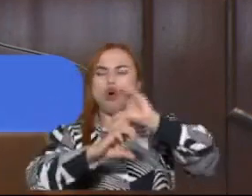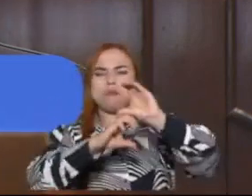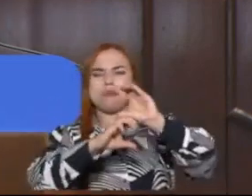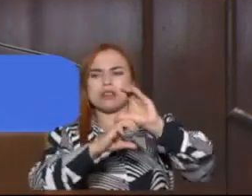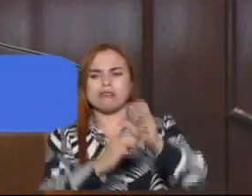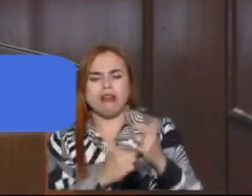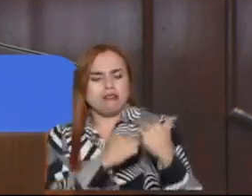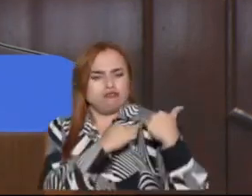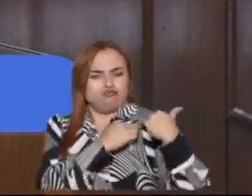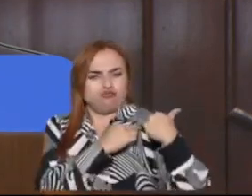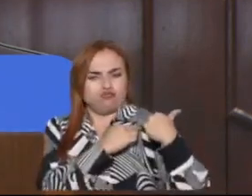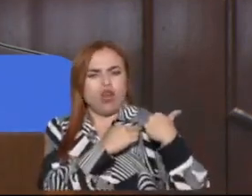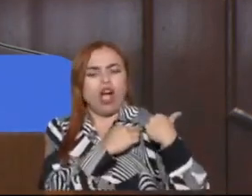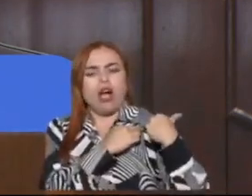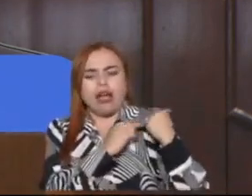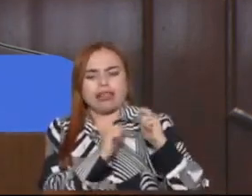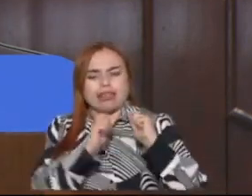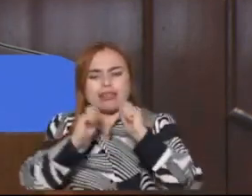separación de poderes,